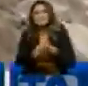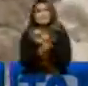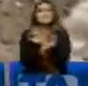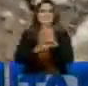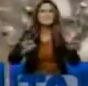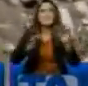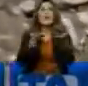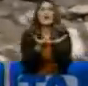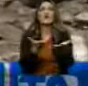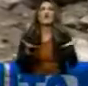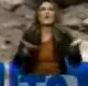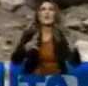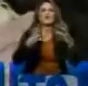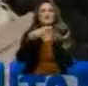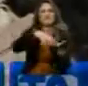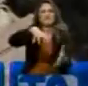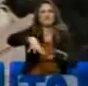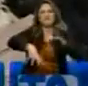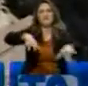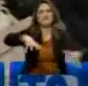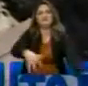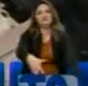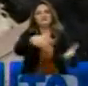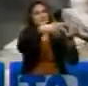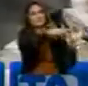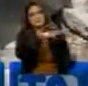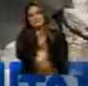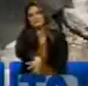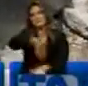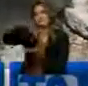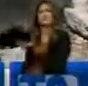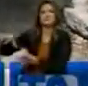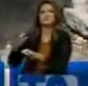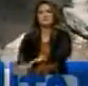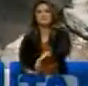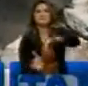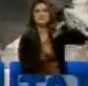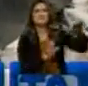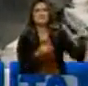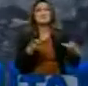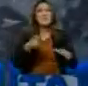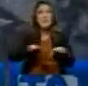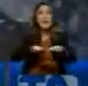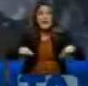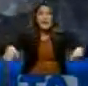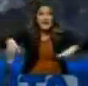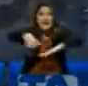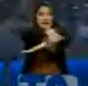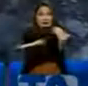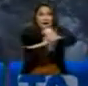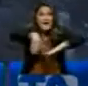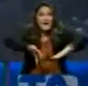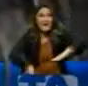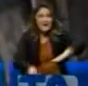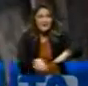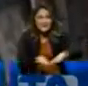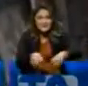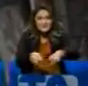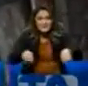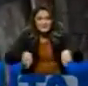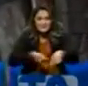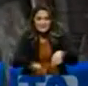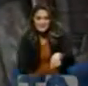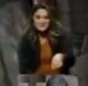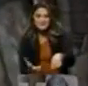hoy son sitios prácticamente intransitables. Los manifestantes sacaron piedras y adoquines para convertirlos en proyectiles. Quedan las